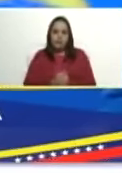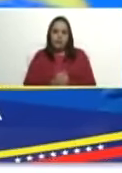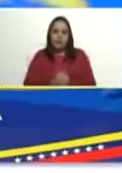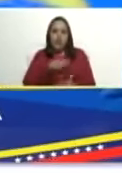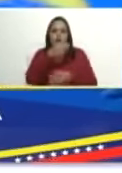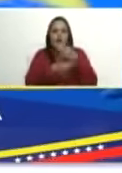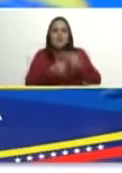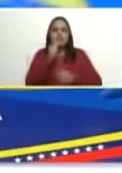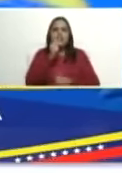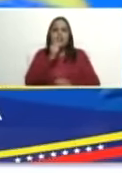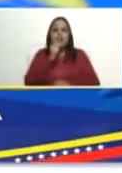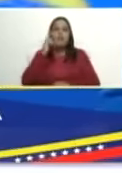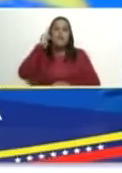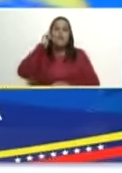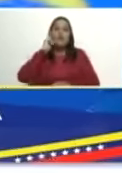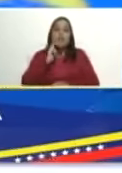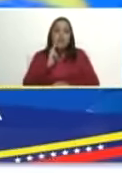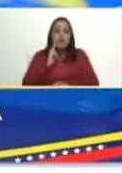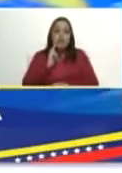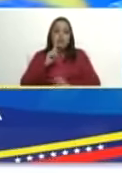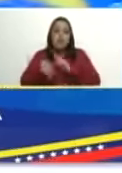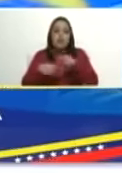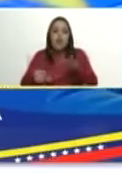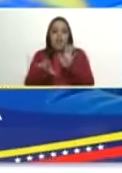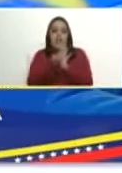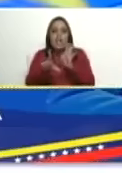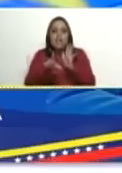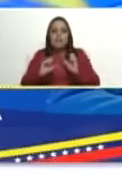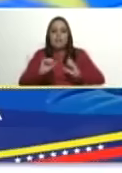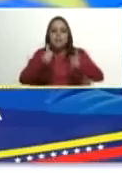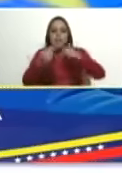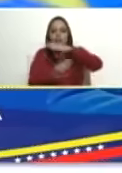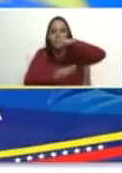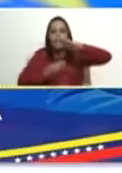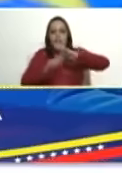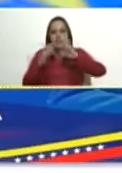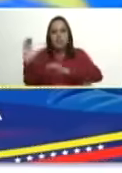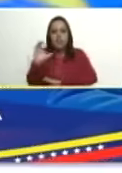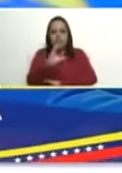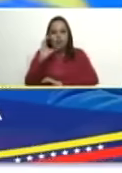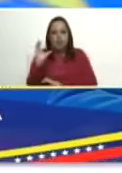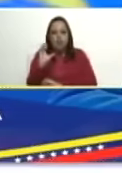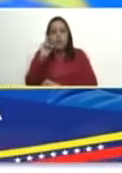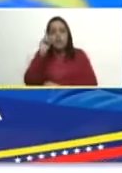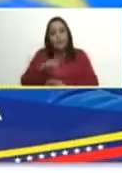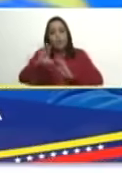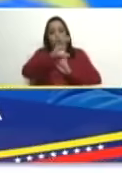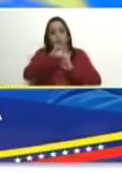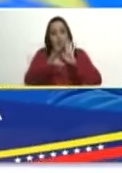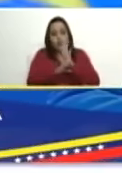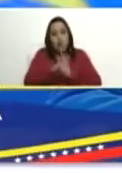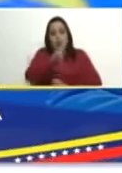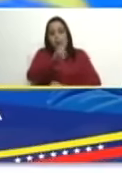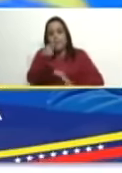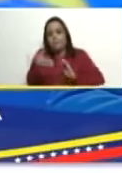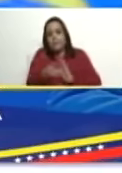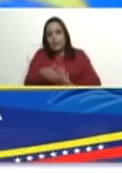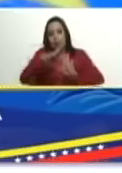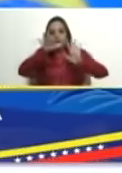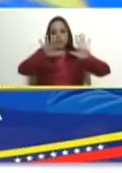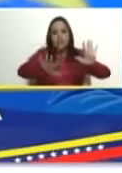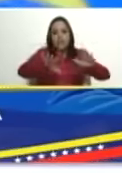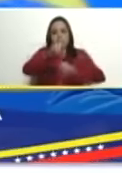padre Bolívar en la Ley Fundamental de Colombia, en la Constitución de